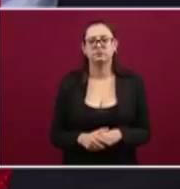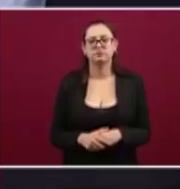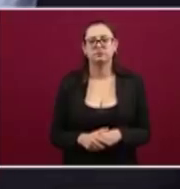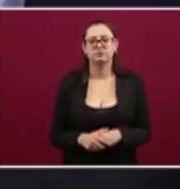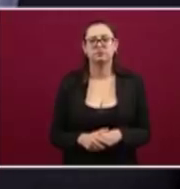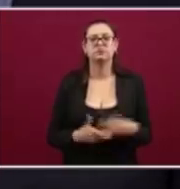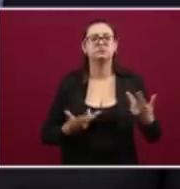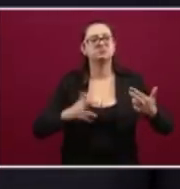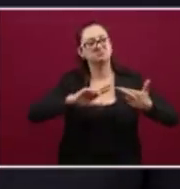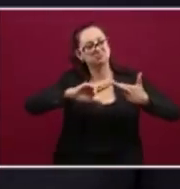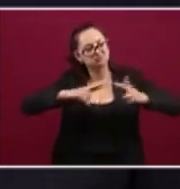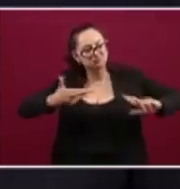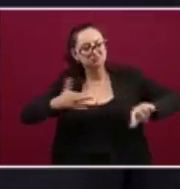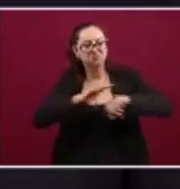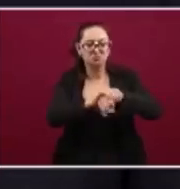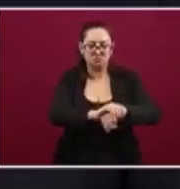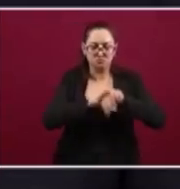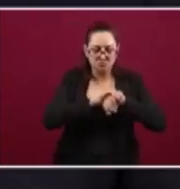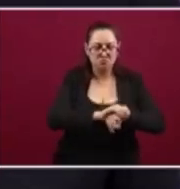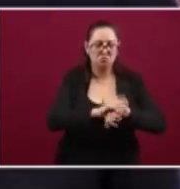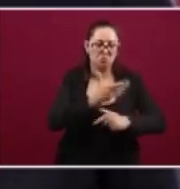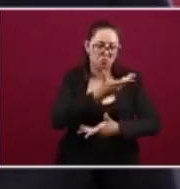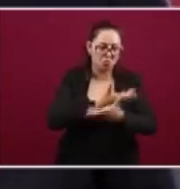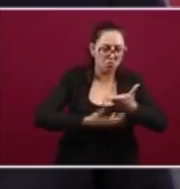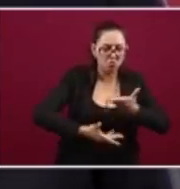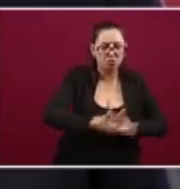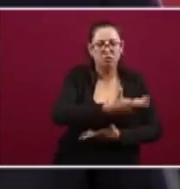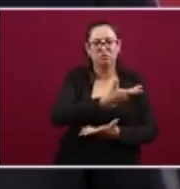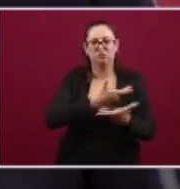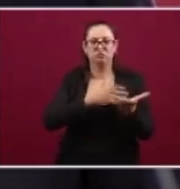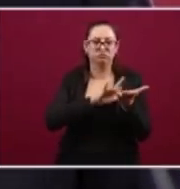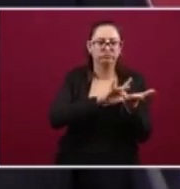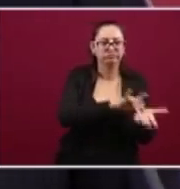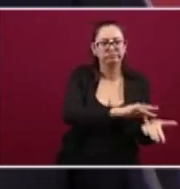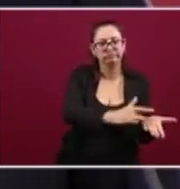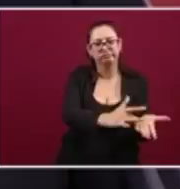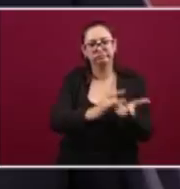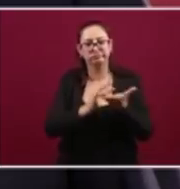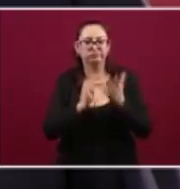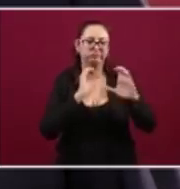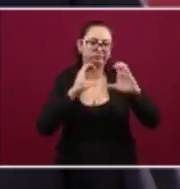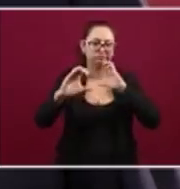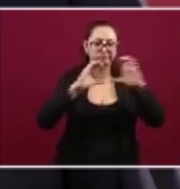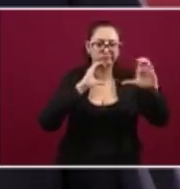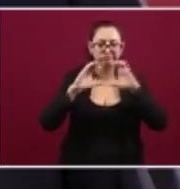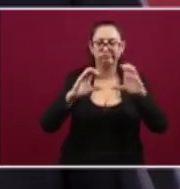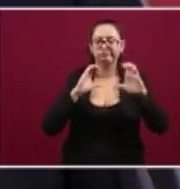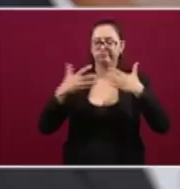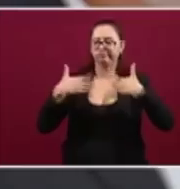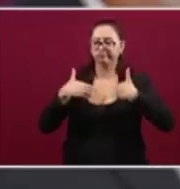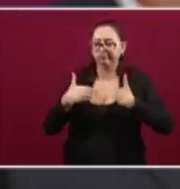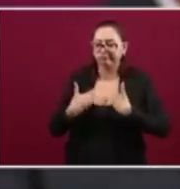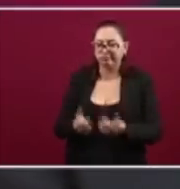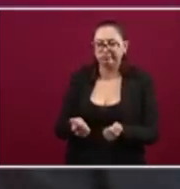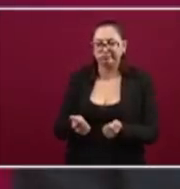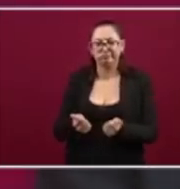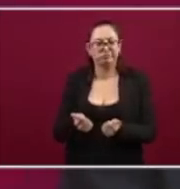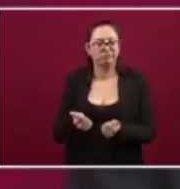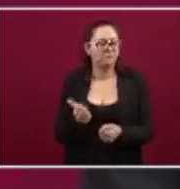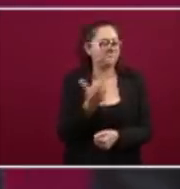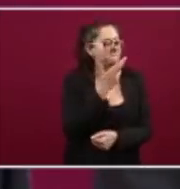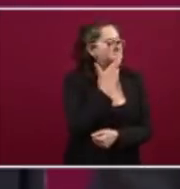de amistad de cooperación que haya comunicación que haya entendimiento y lo